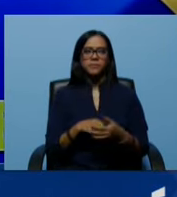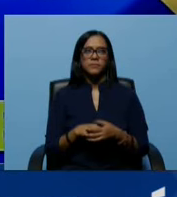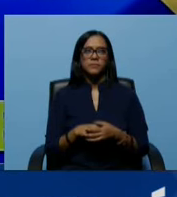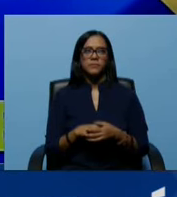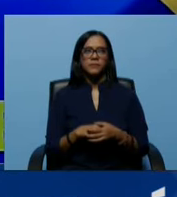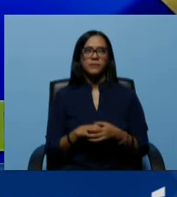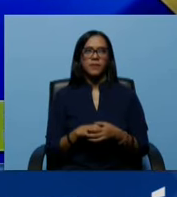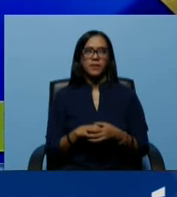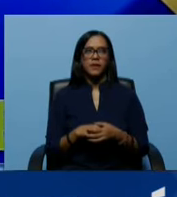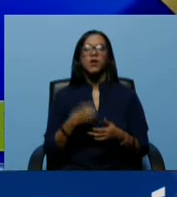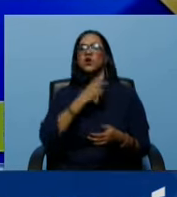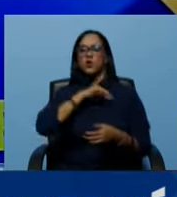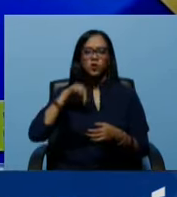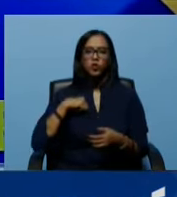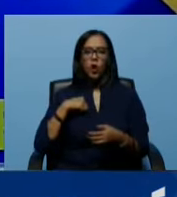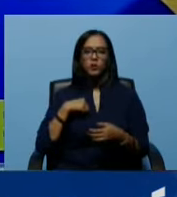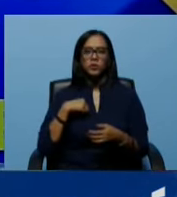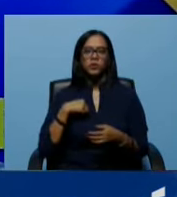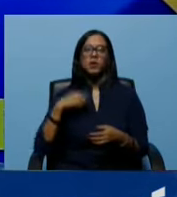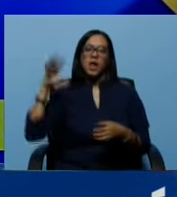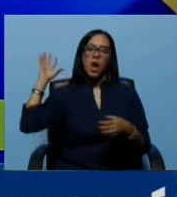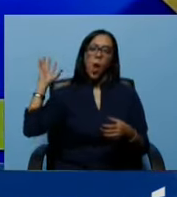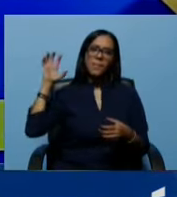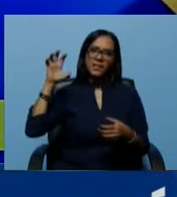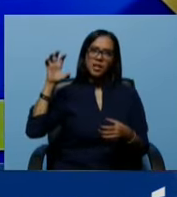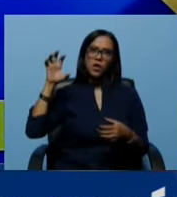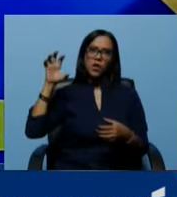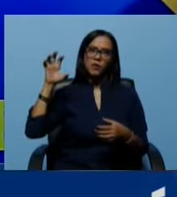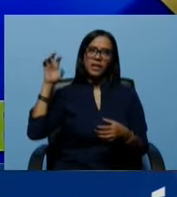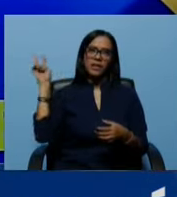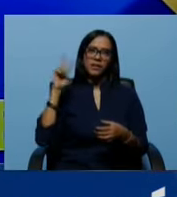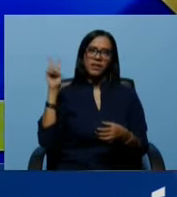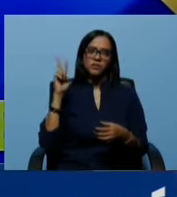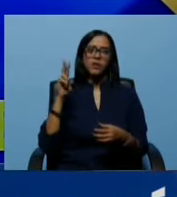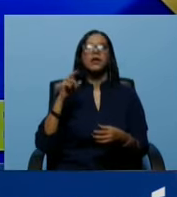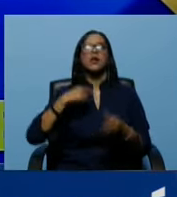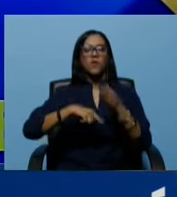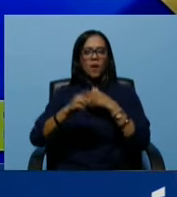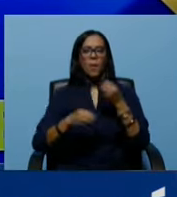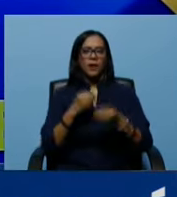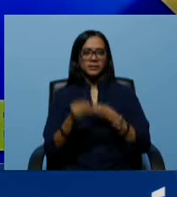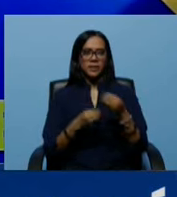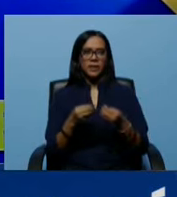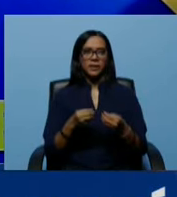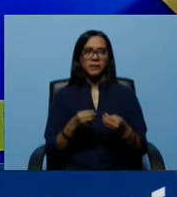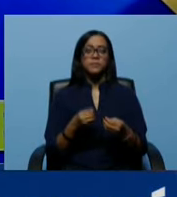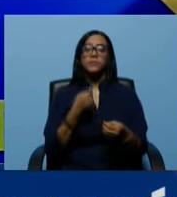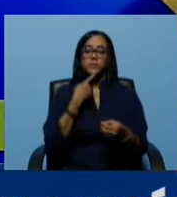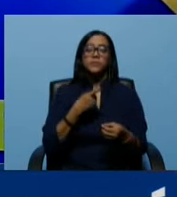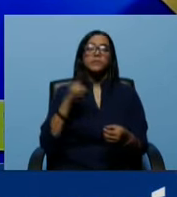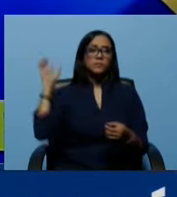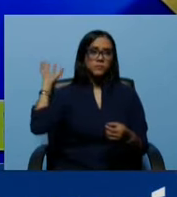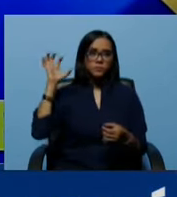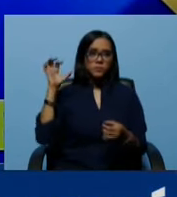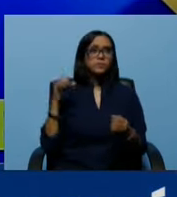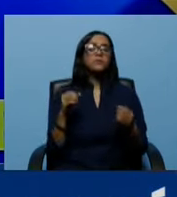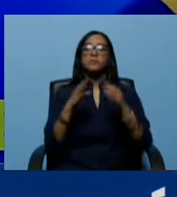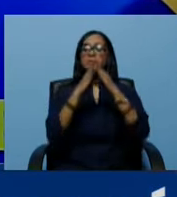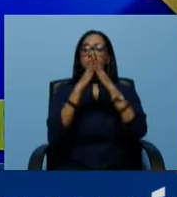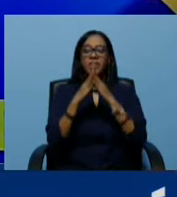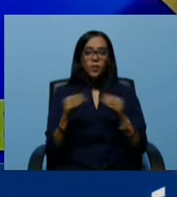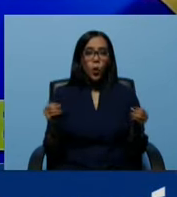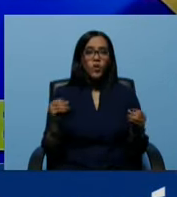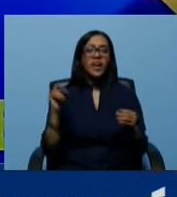Así es. Nosotros, los patriotas de Venezuela, lo vamos a hacer. Cuando digo los patriotas, es